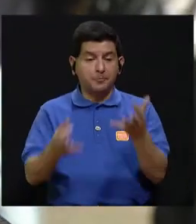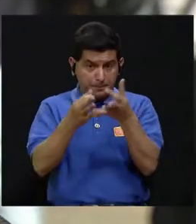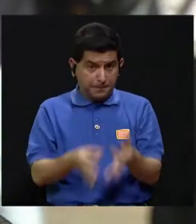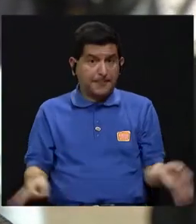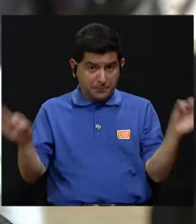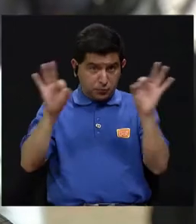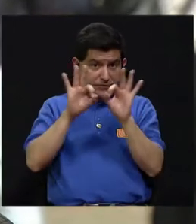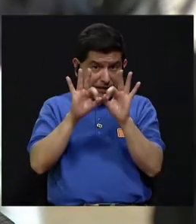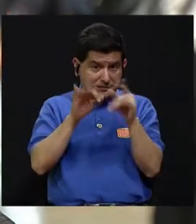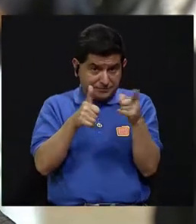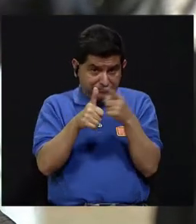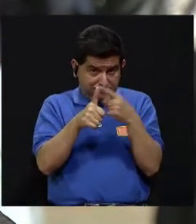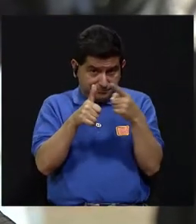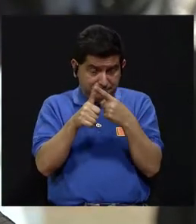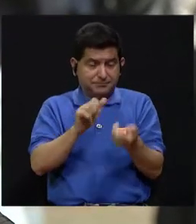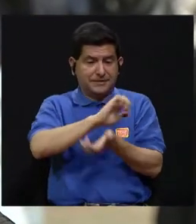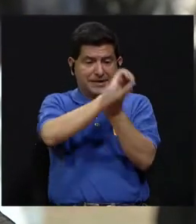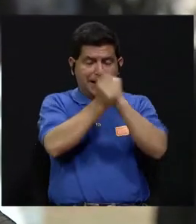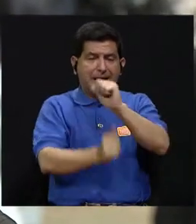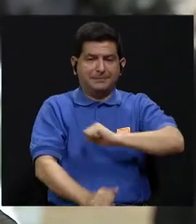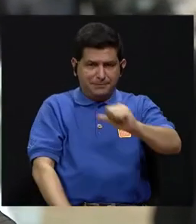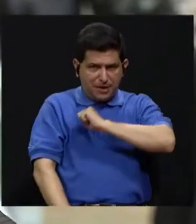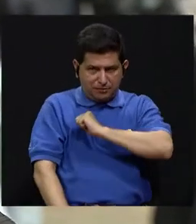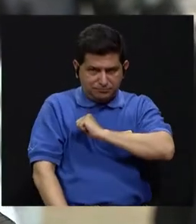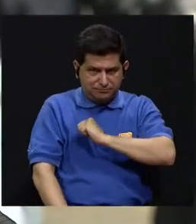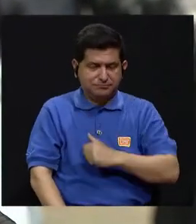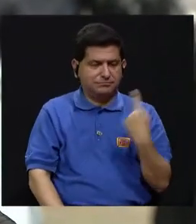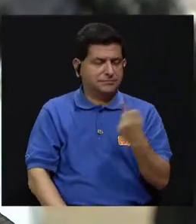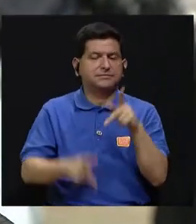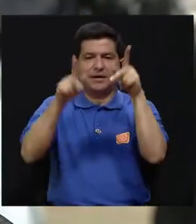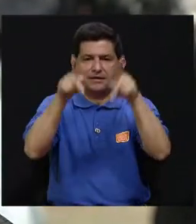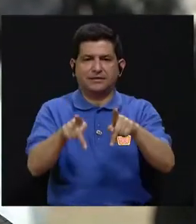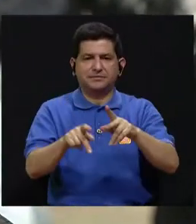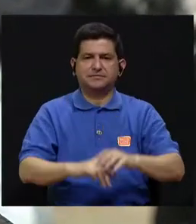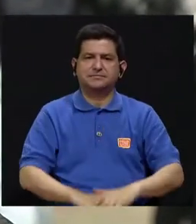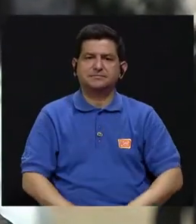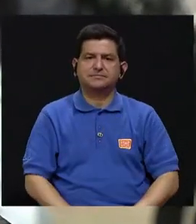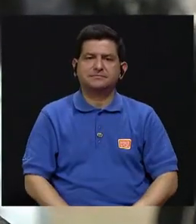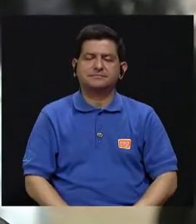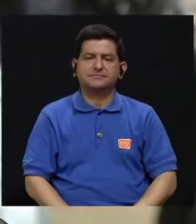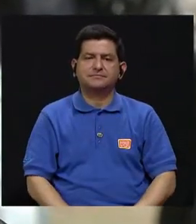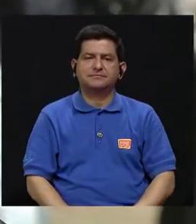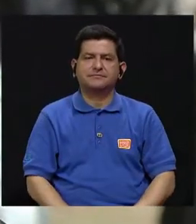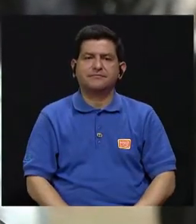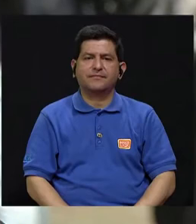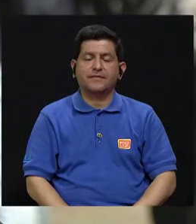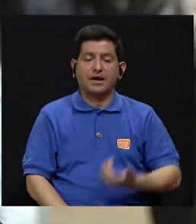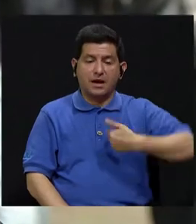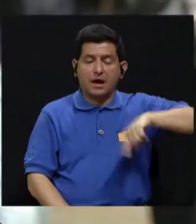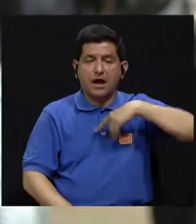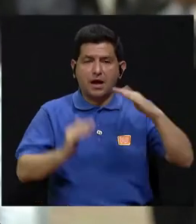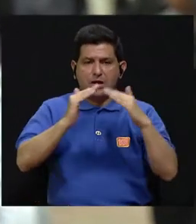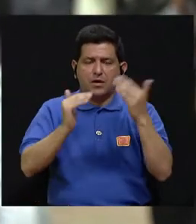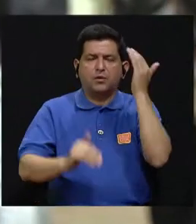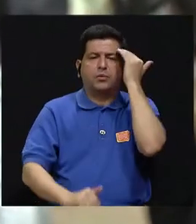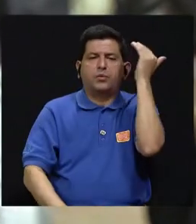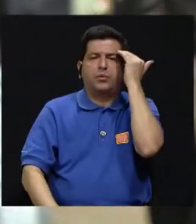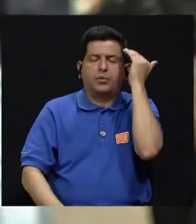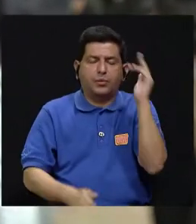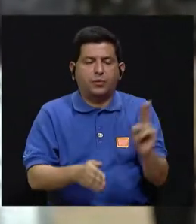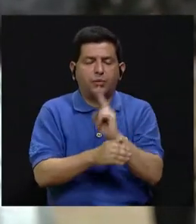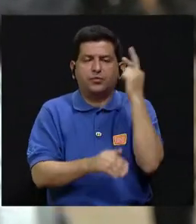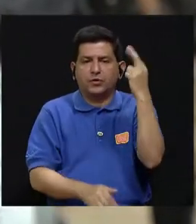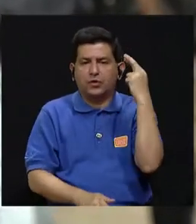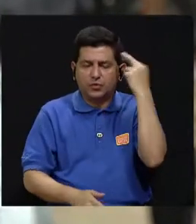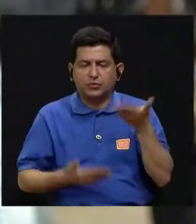lo importante es primero tener un cambio de actitud cada una de las personas. En nuestros hogares tenemos que tener